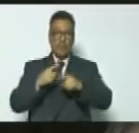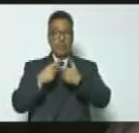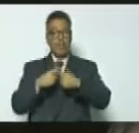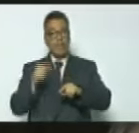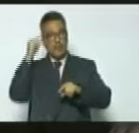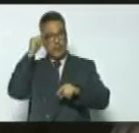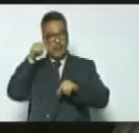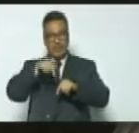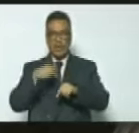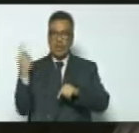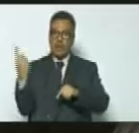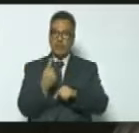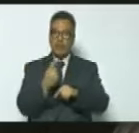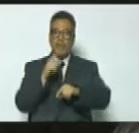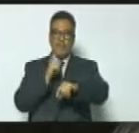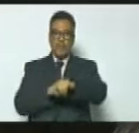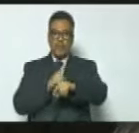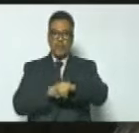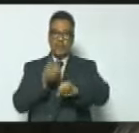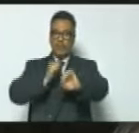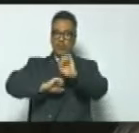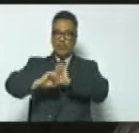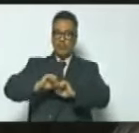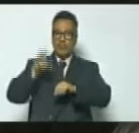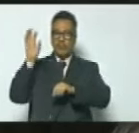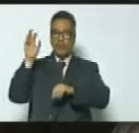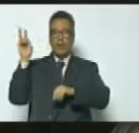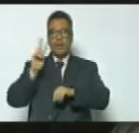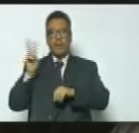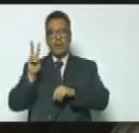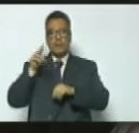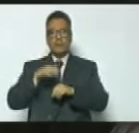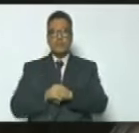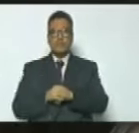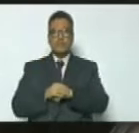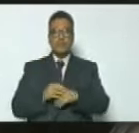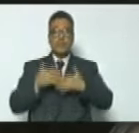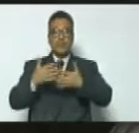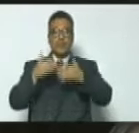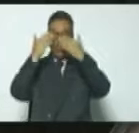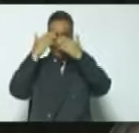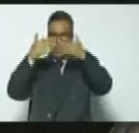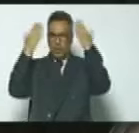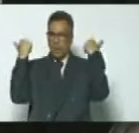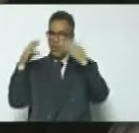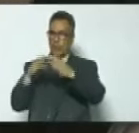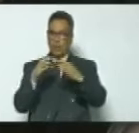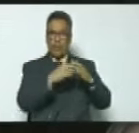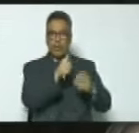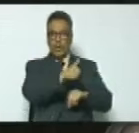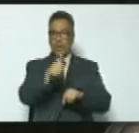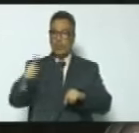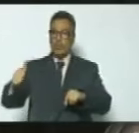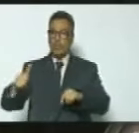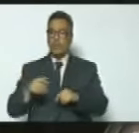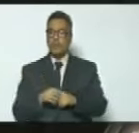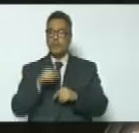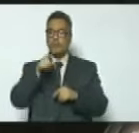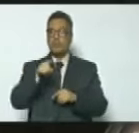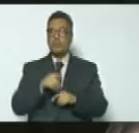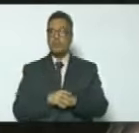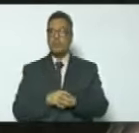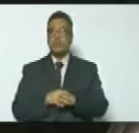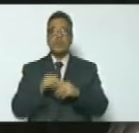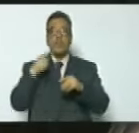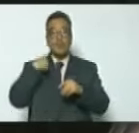el día que llegó el momento de defender a Venezuela, dejamos atrás los equipos de cada uno, inclusive